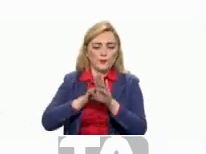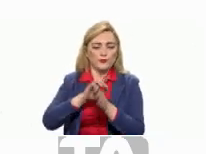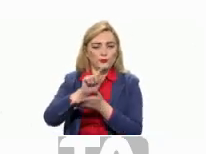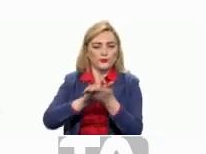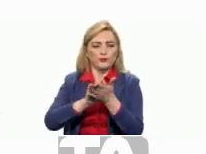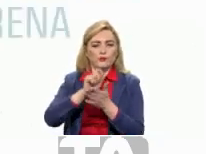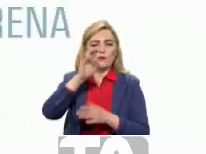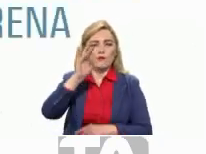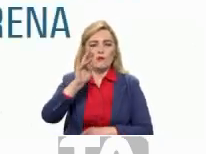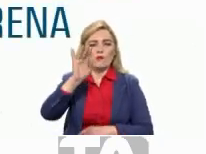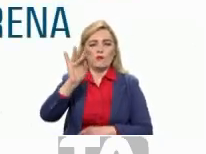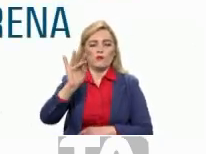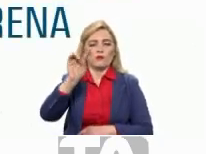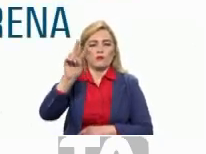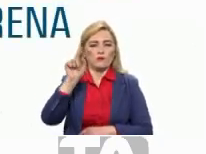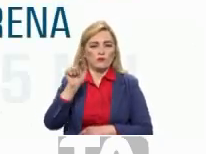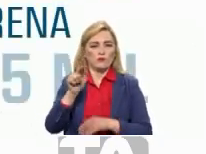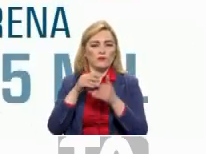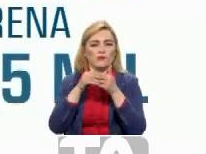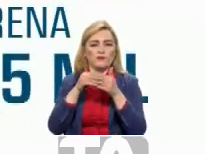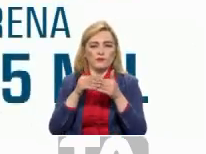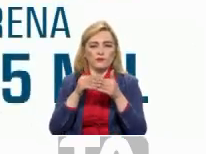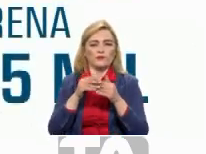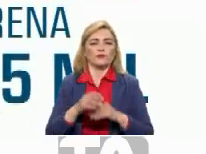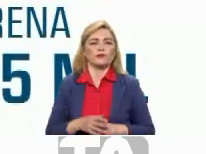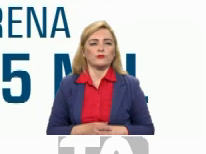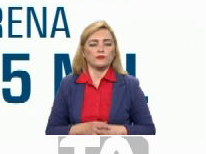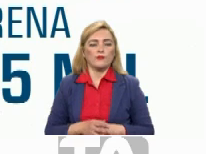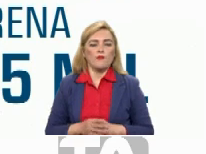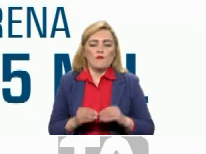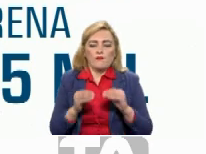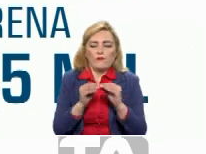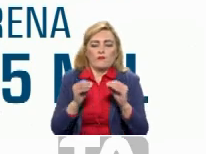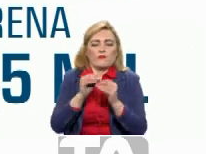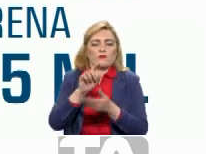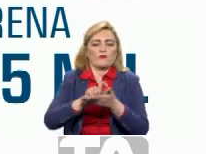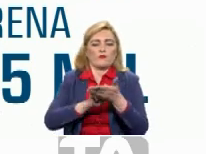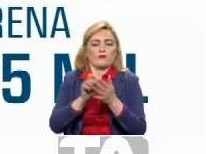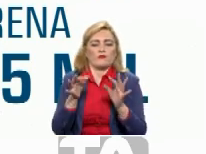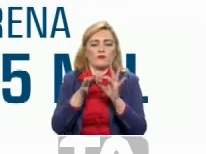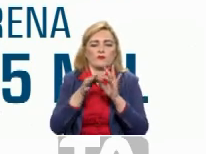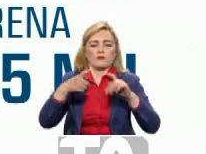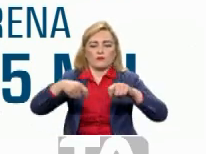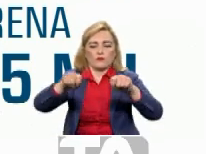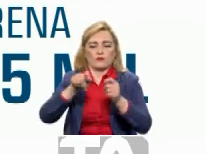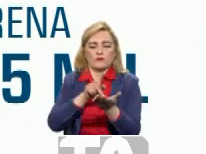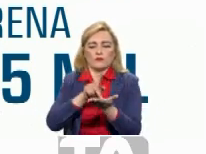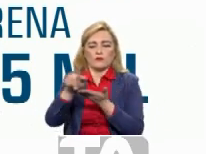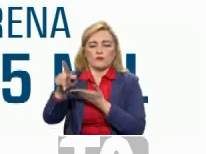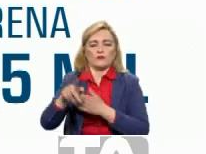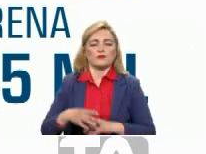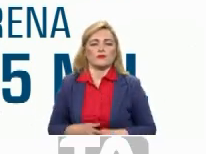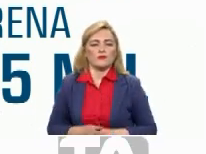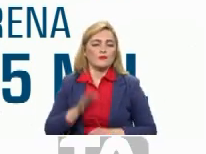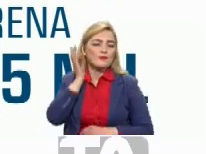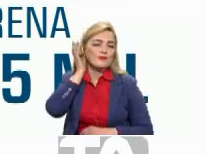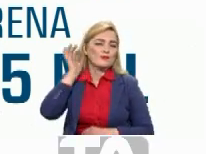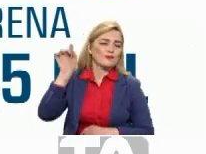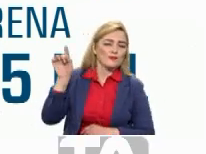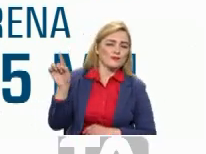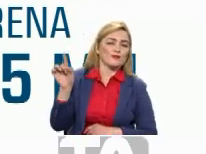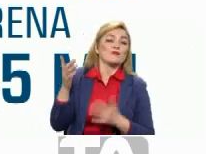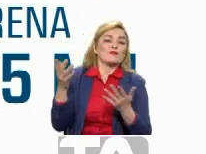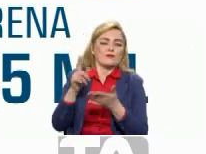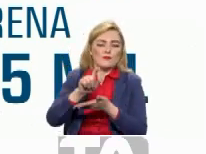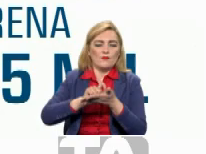por 782 mil dólares recibió más contratos a través de convenios de pago mientras que maría gabriela yerena